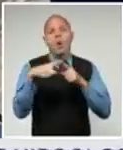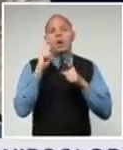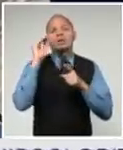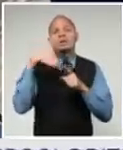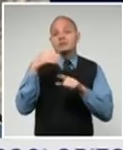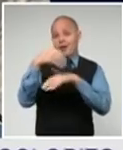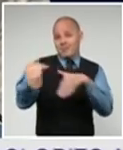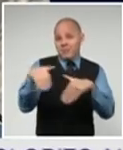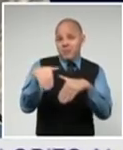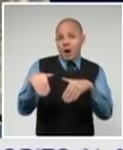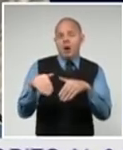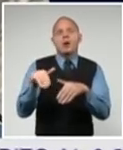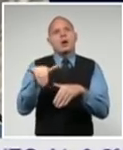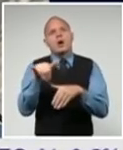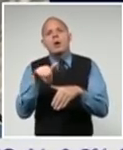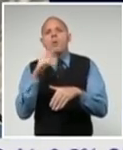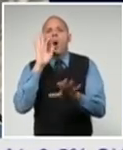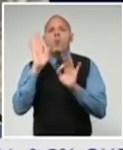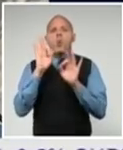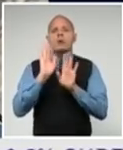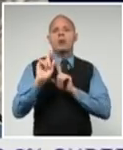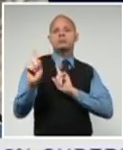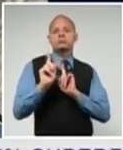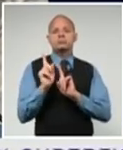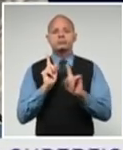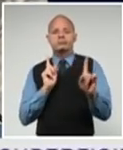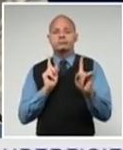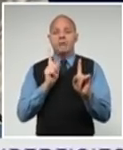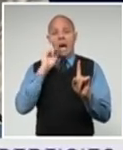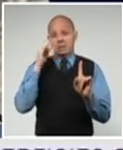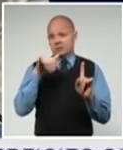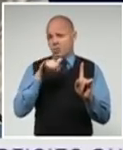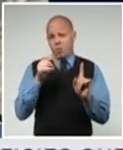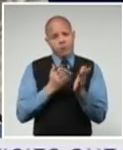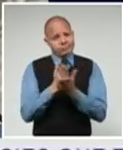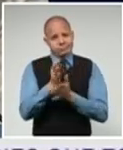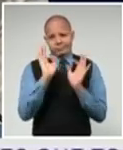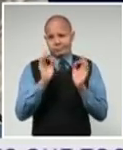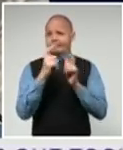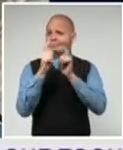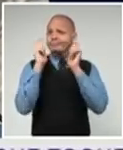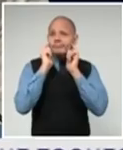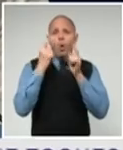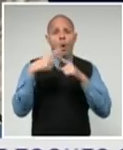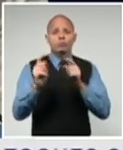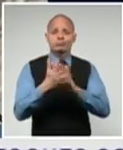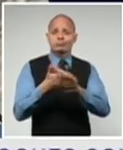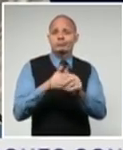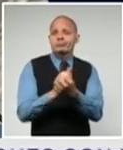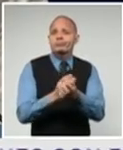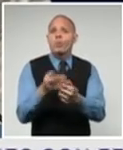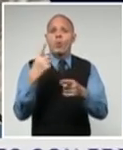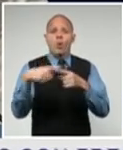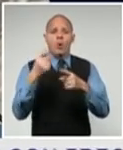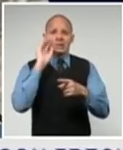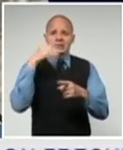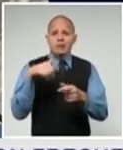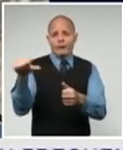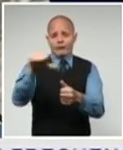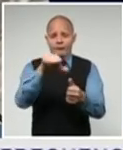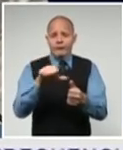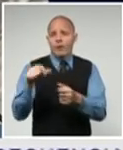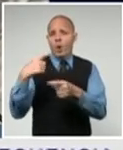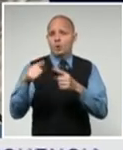para quedarse. Estamos con el nosobuco, el lavado de las manos, la solución de soluciones hidroalcohólicas, el